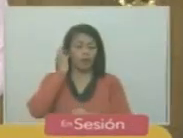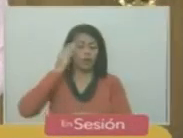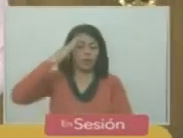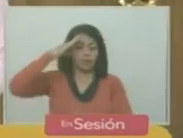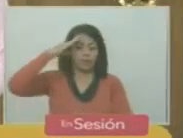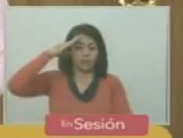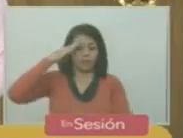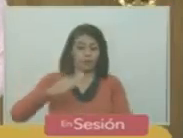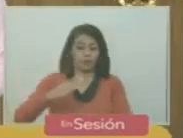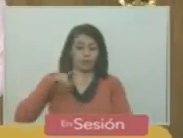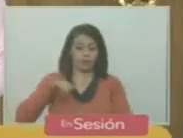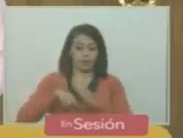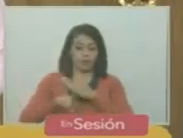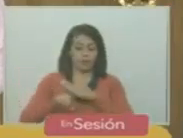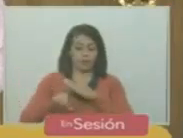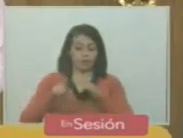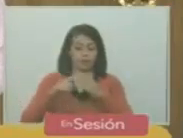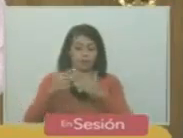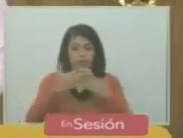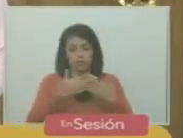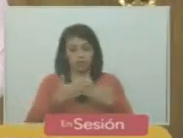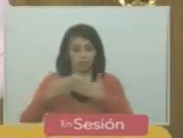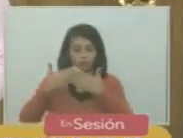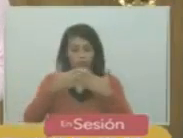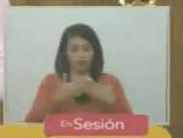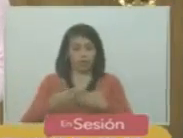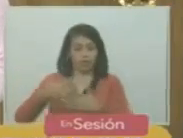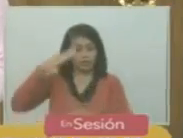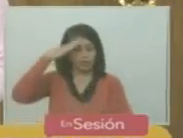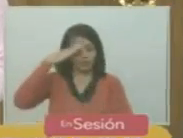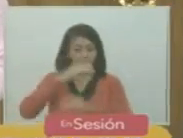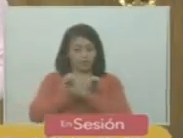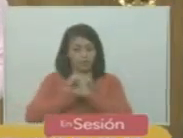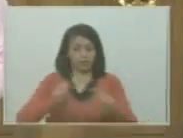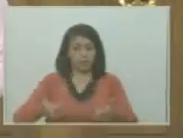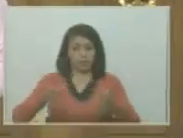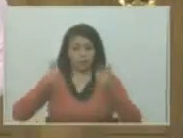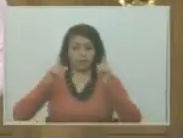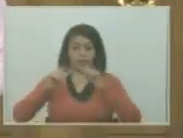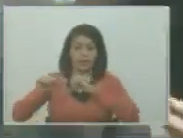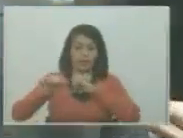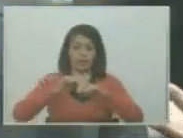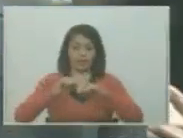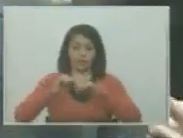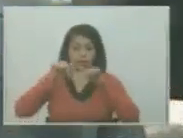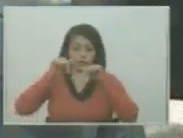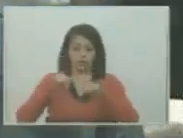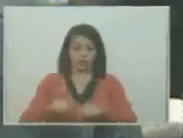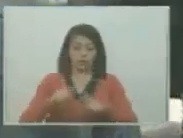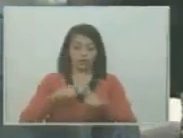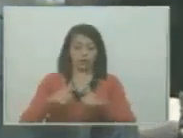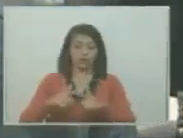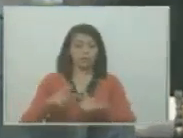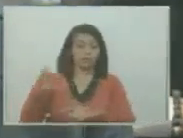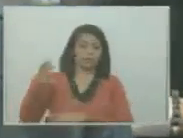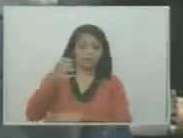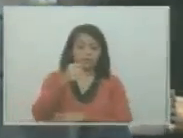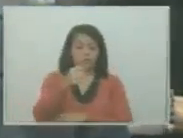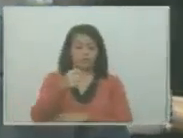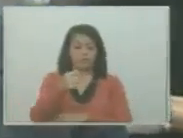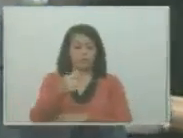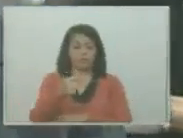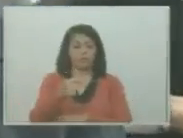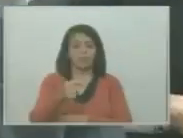militar dentro de los componentes militares, lo cual ha permitido actualmente los logros